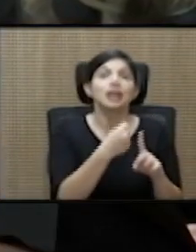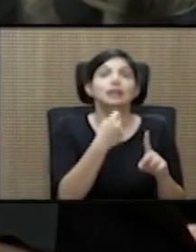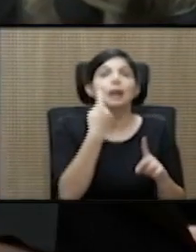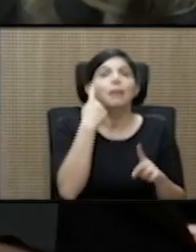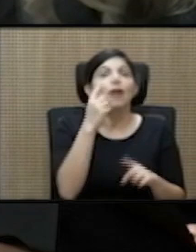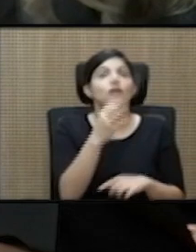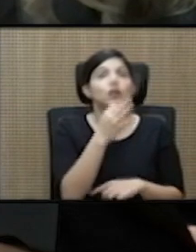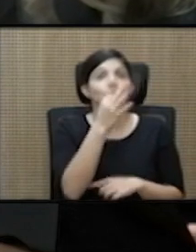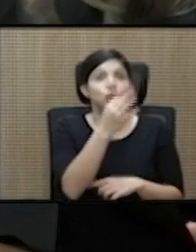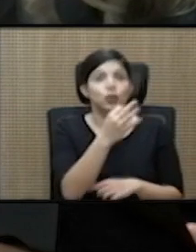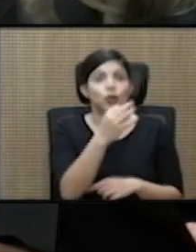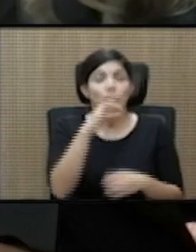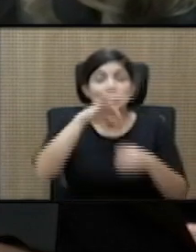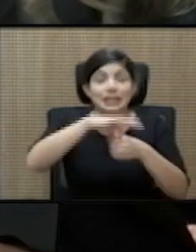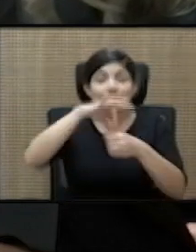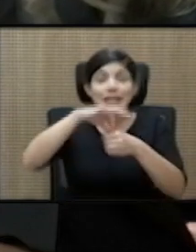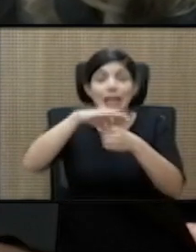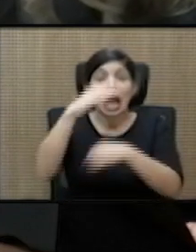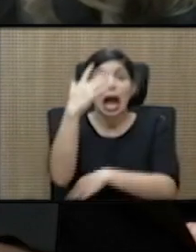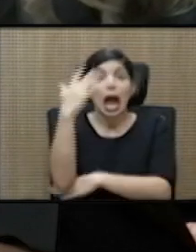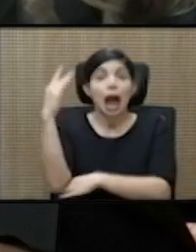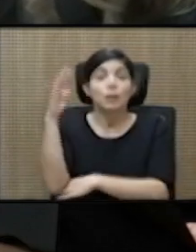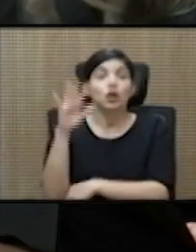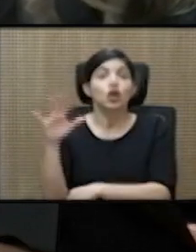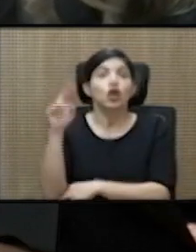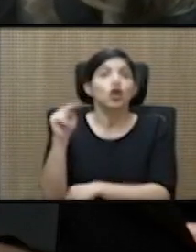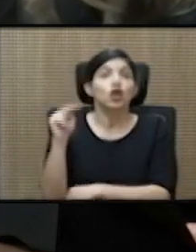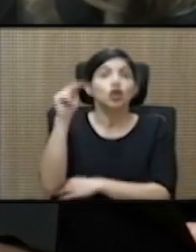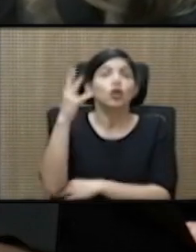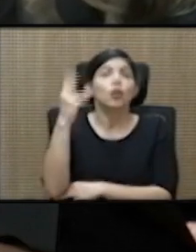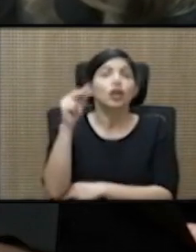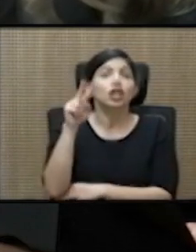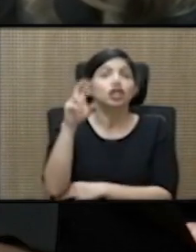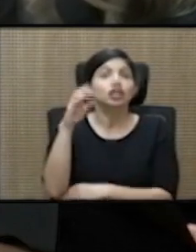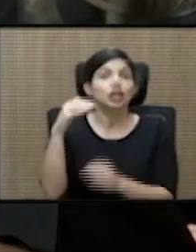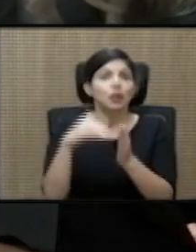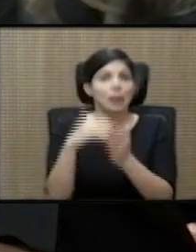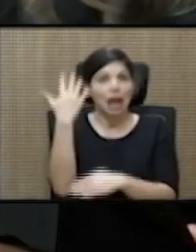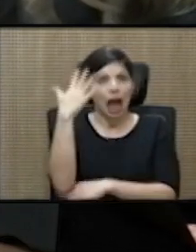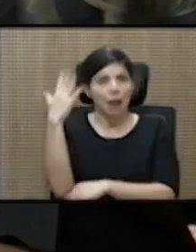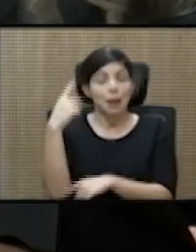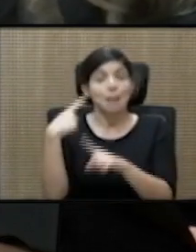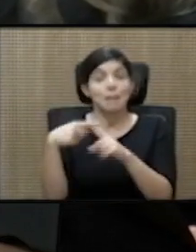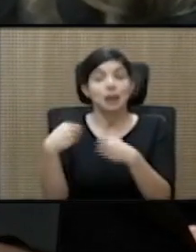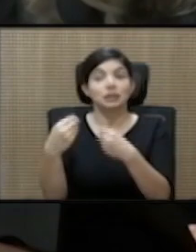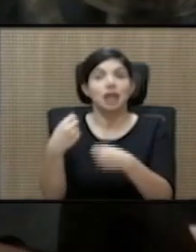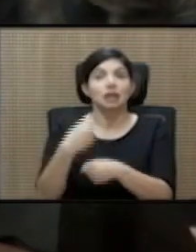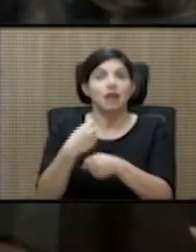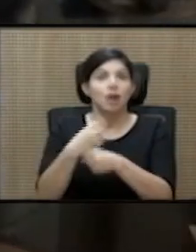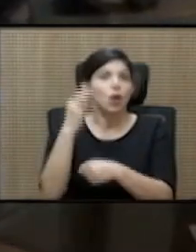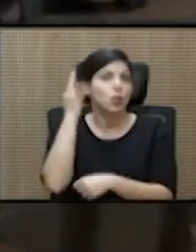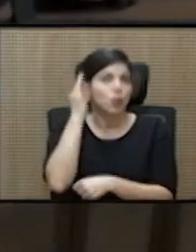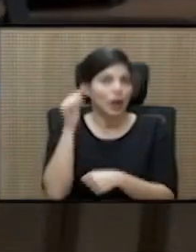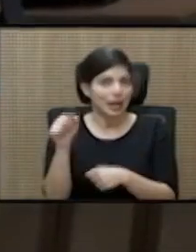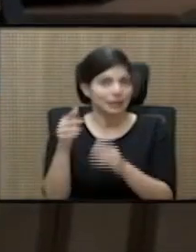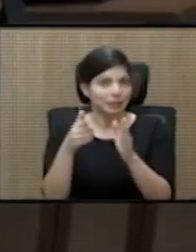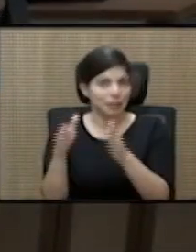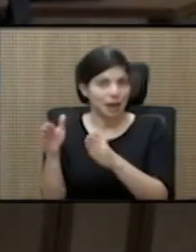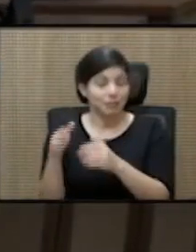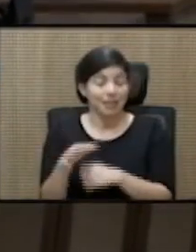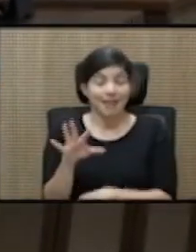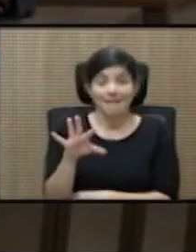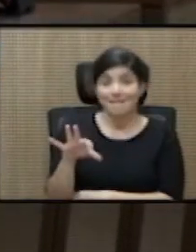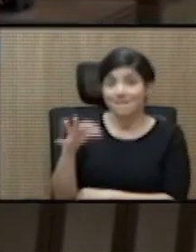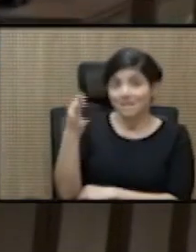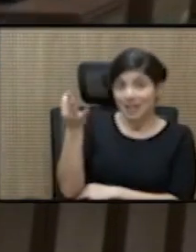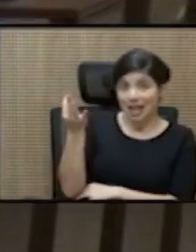un mensaje claro a quienes aspiran a la presidencia de la República en el 2022, en torno a que, si este crédito no se